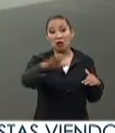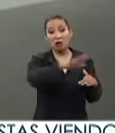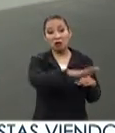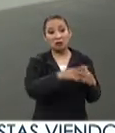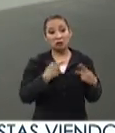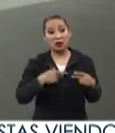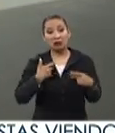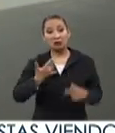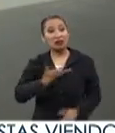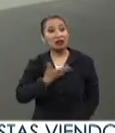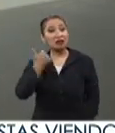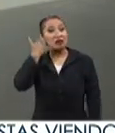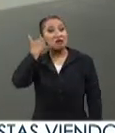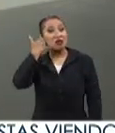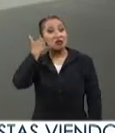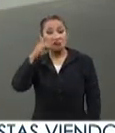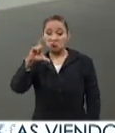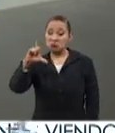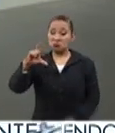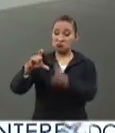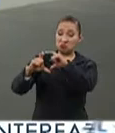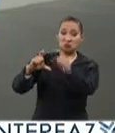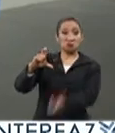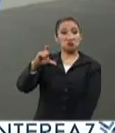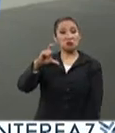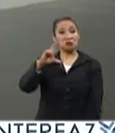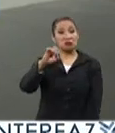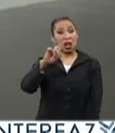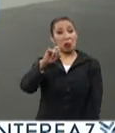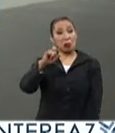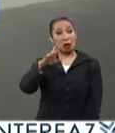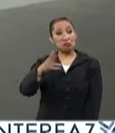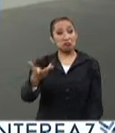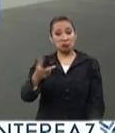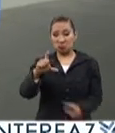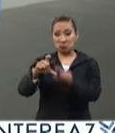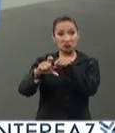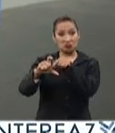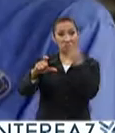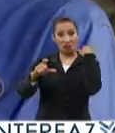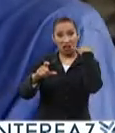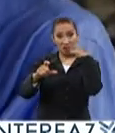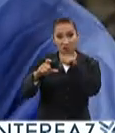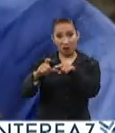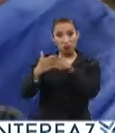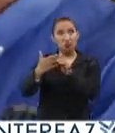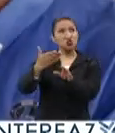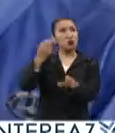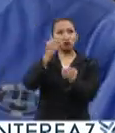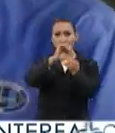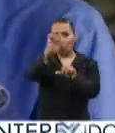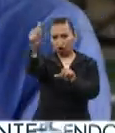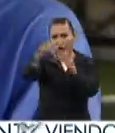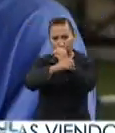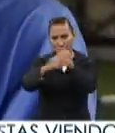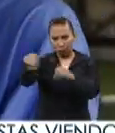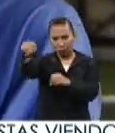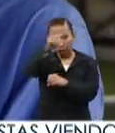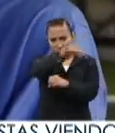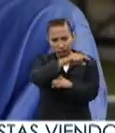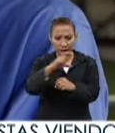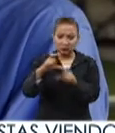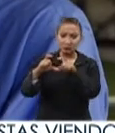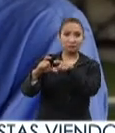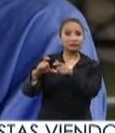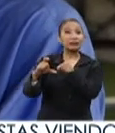trae un telefonito de estos, un celular. Estos teléfonos como muchos otros objetos,